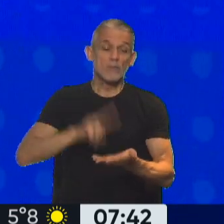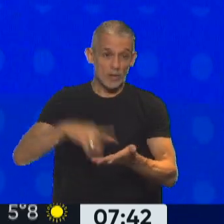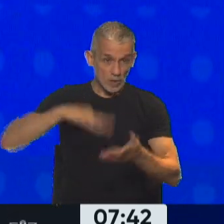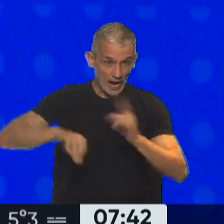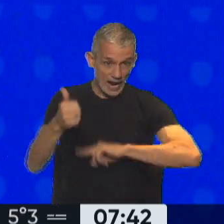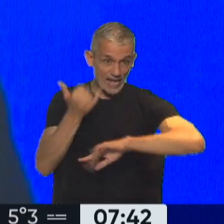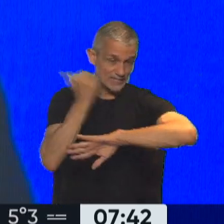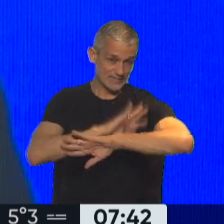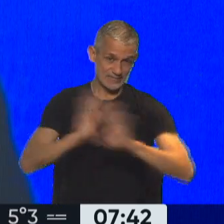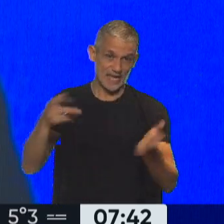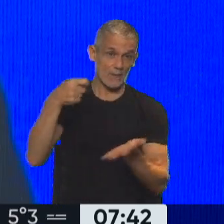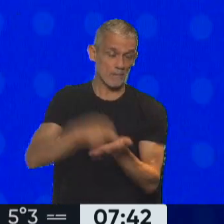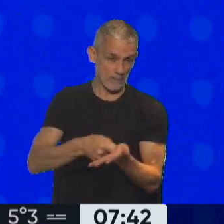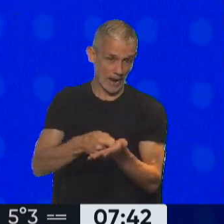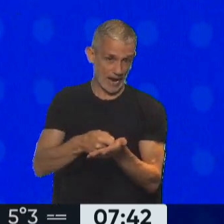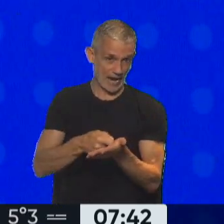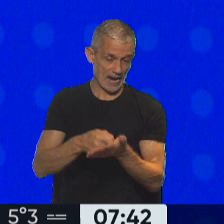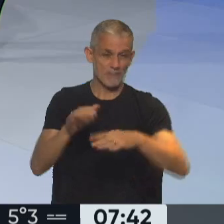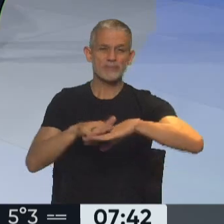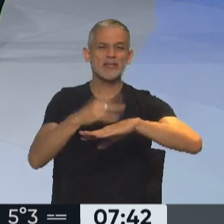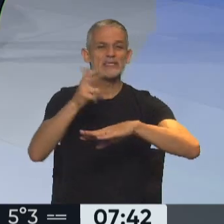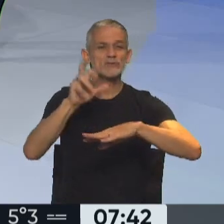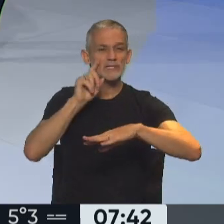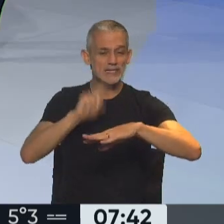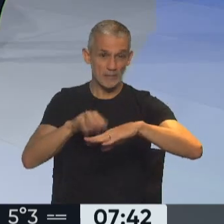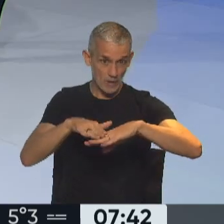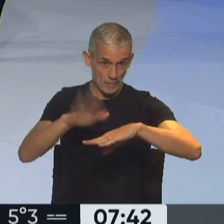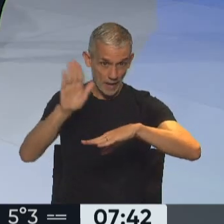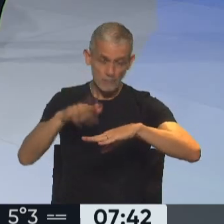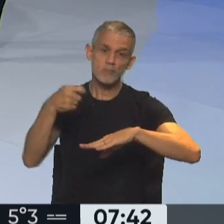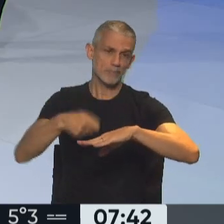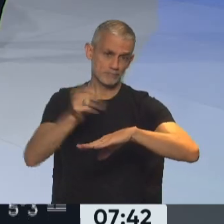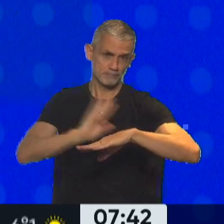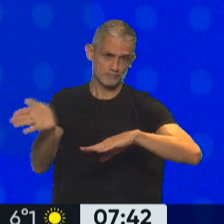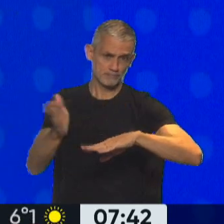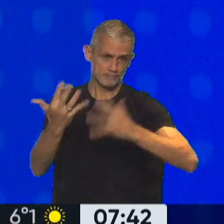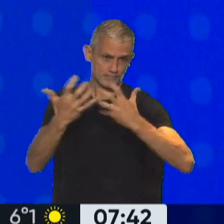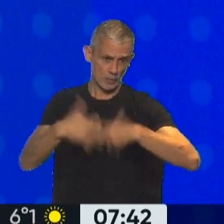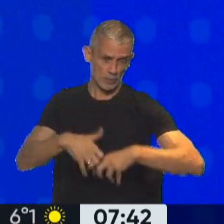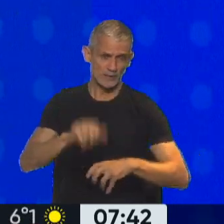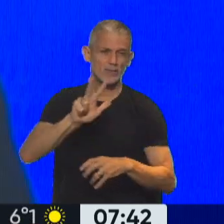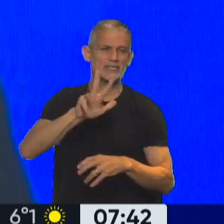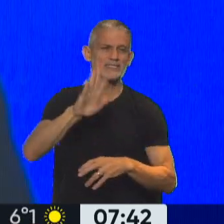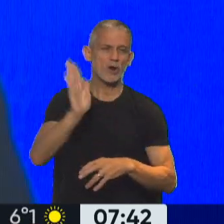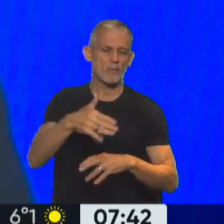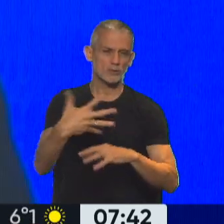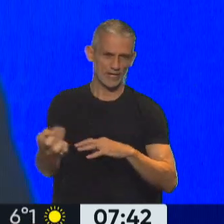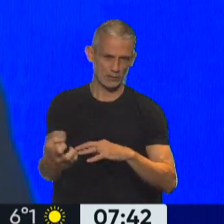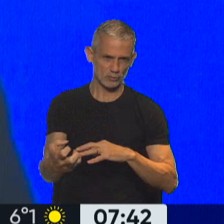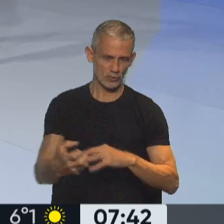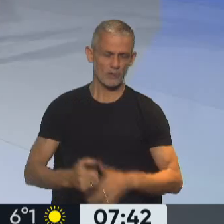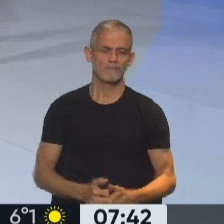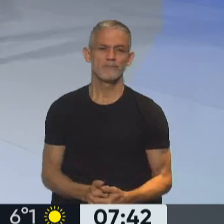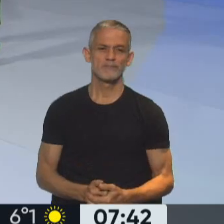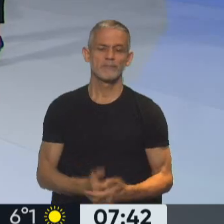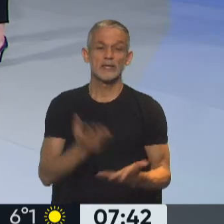ya paga el tope, ya paga a partir de superar este límite, se está pagando una deducción del 35%. Exactamente, bueno,